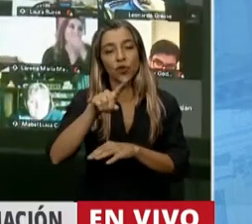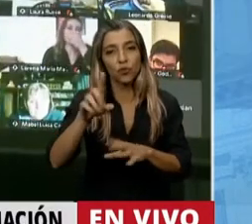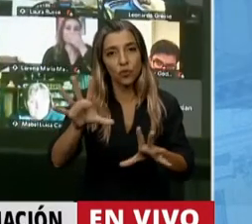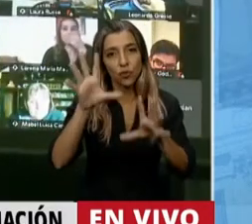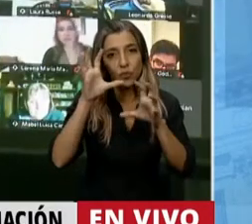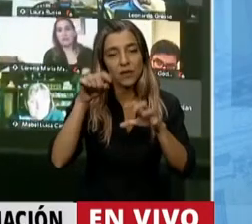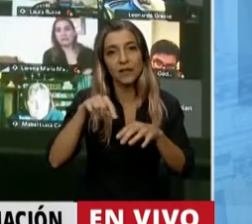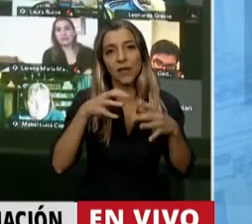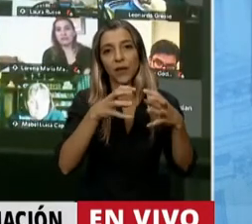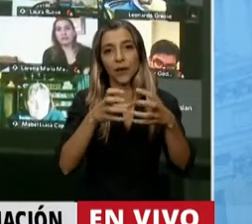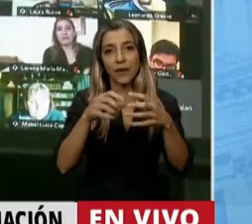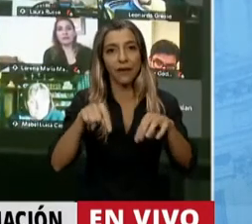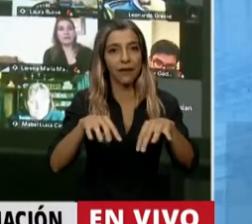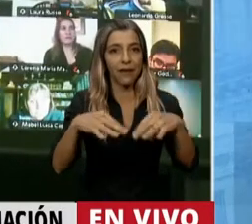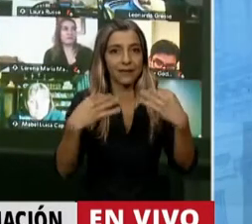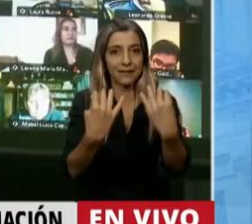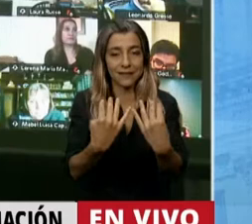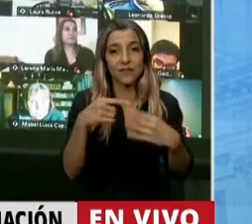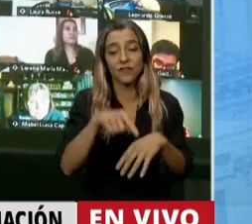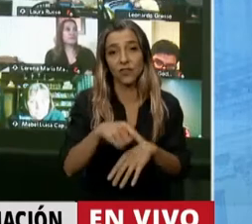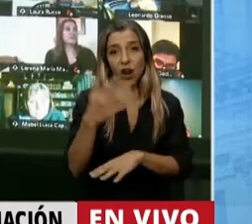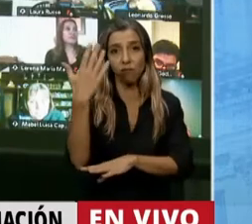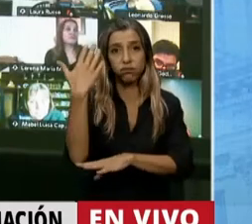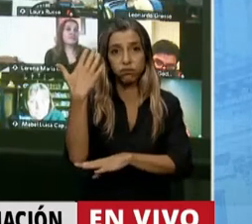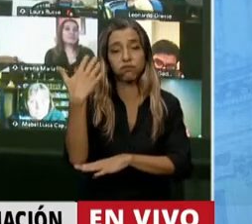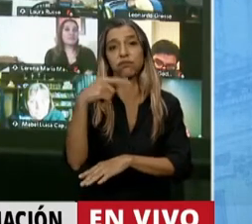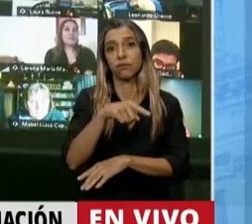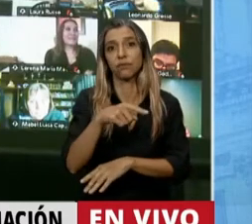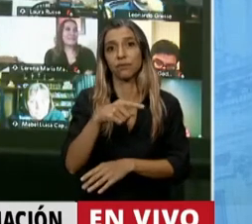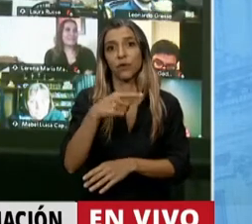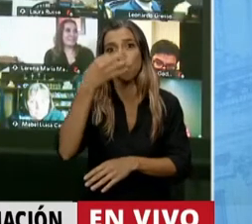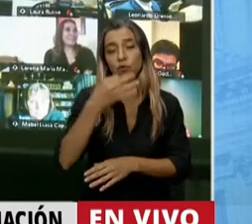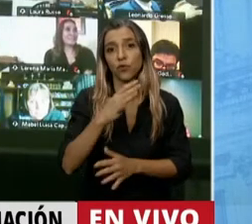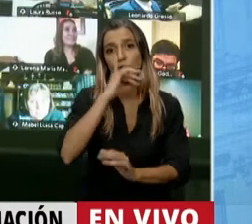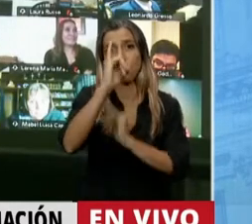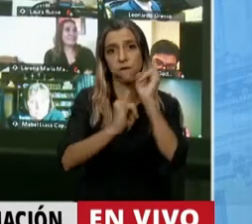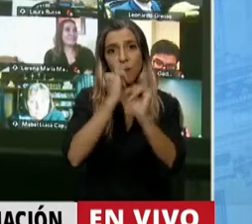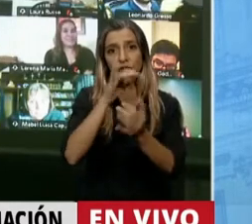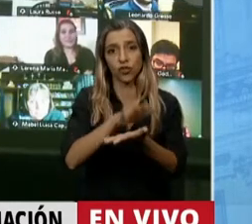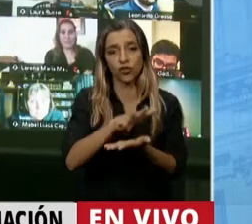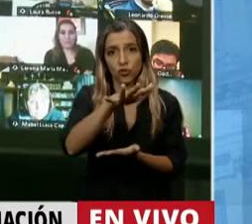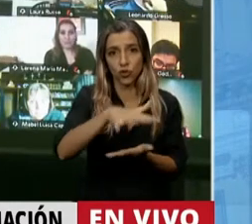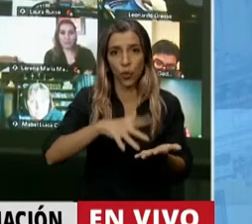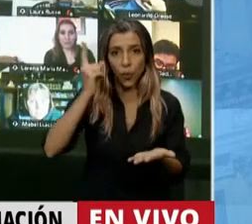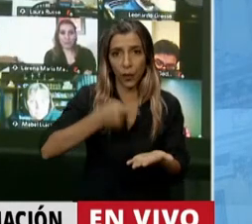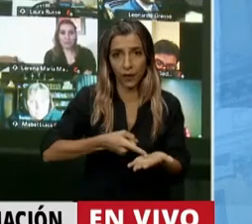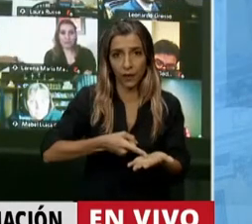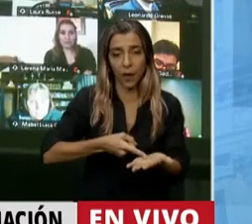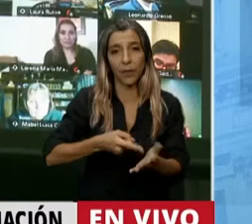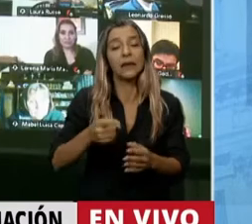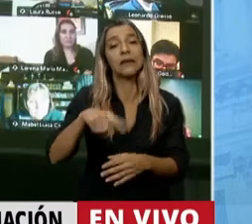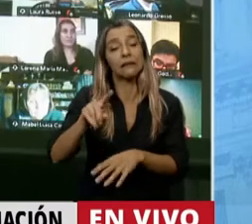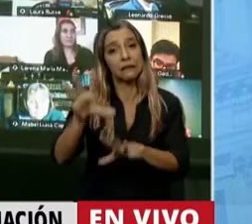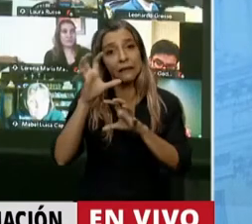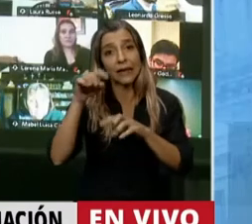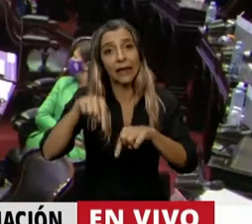recinto y que está el miembro informante informando del dictamen. Y además quiero recordar que el protocolo dice que en el